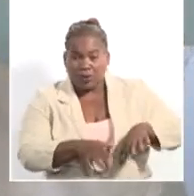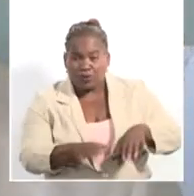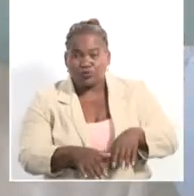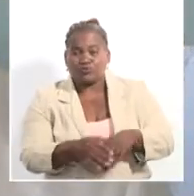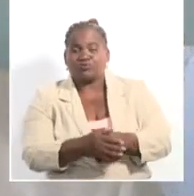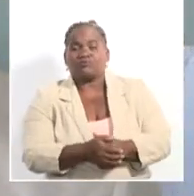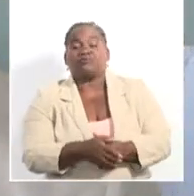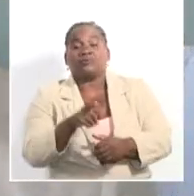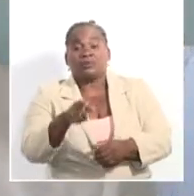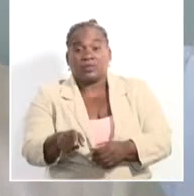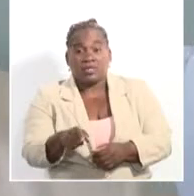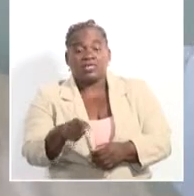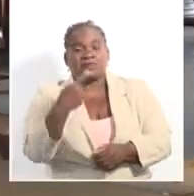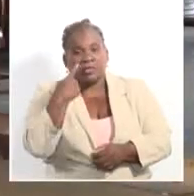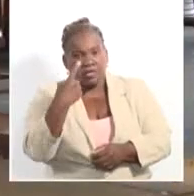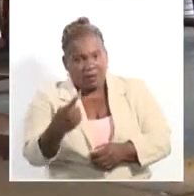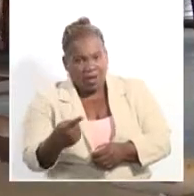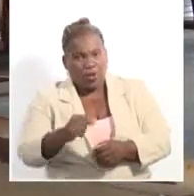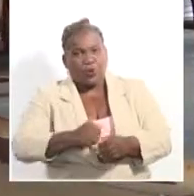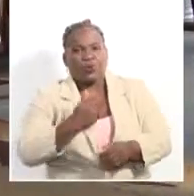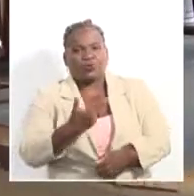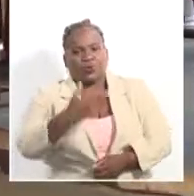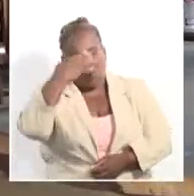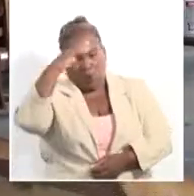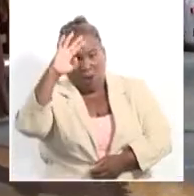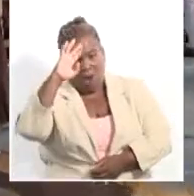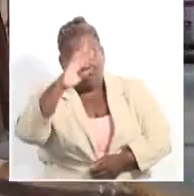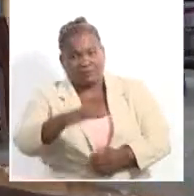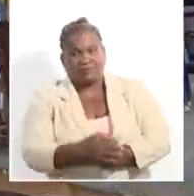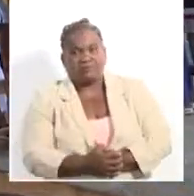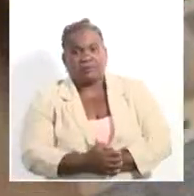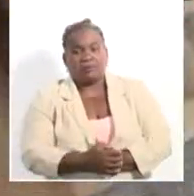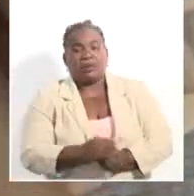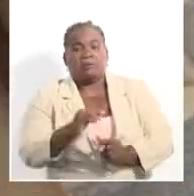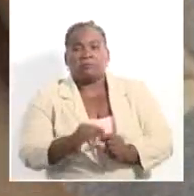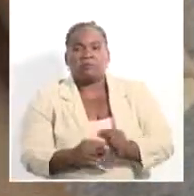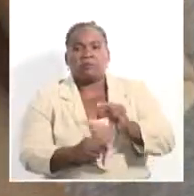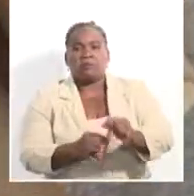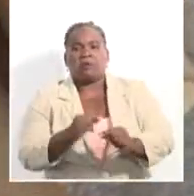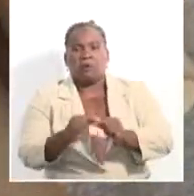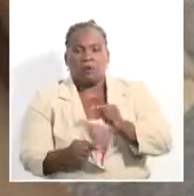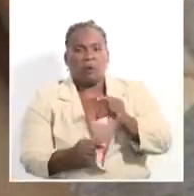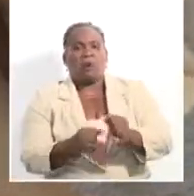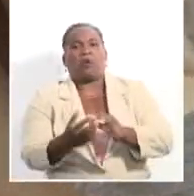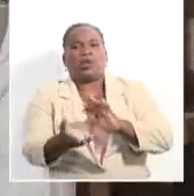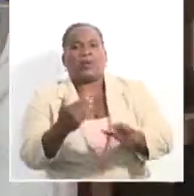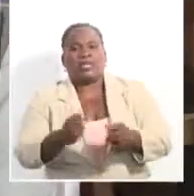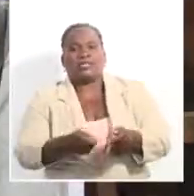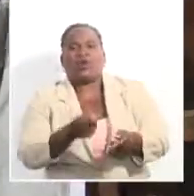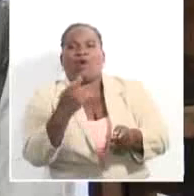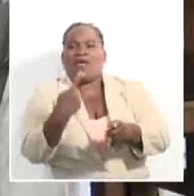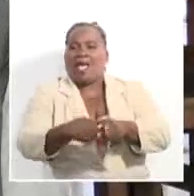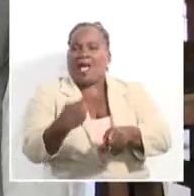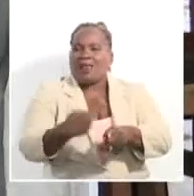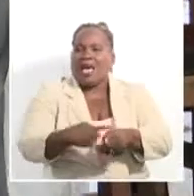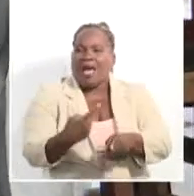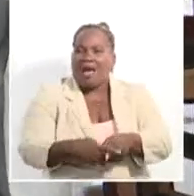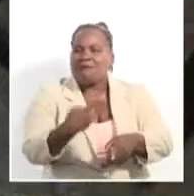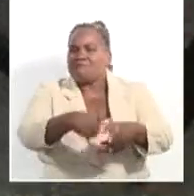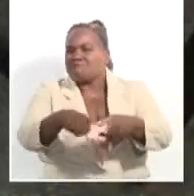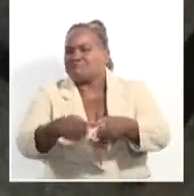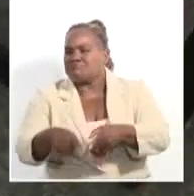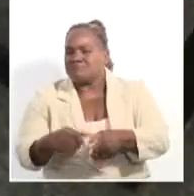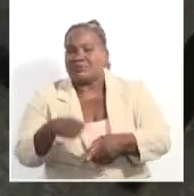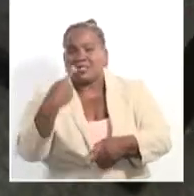además tienen que ver con la cultura afrocubana también. La recuperación paulatina de la industria ha sido posible a partir del rediseño de su modelo de gestión, de